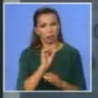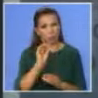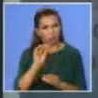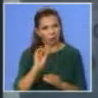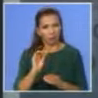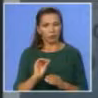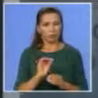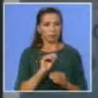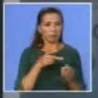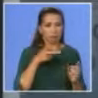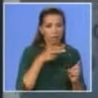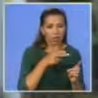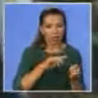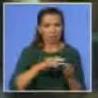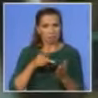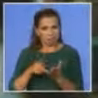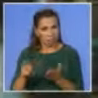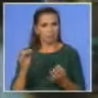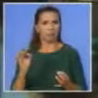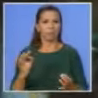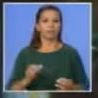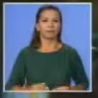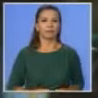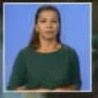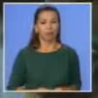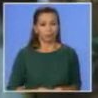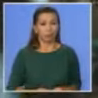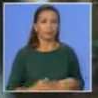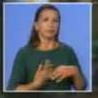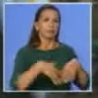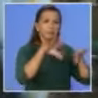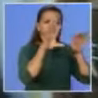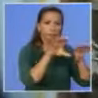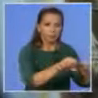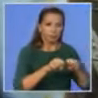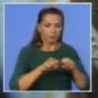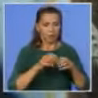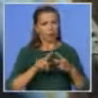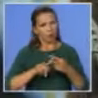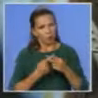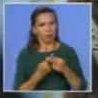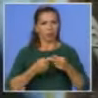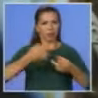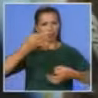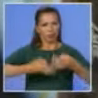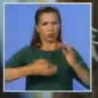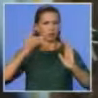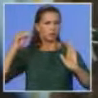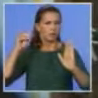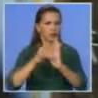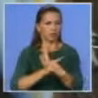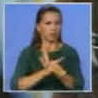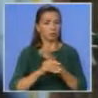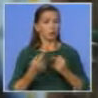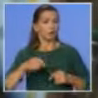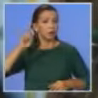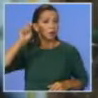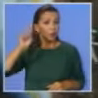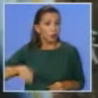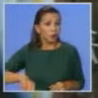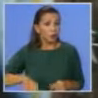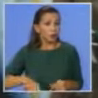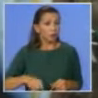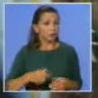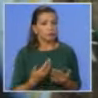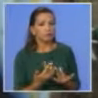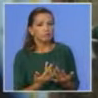un cadáver. El proceso judicial empezó. Ahora depende de los jueces, porque de parte de la fiscalía y de la policía,